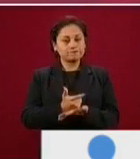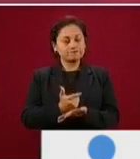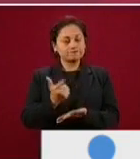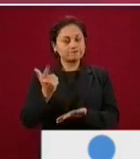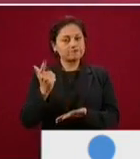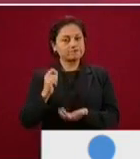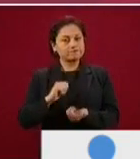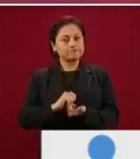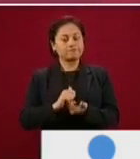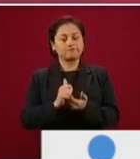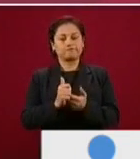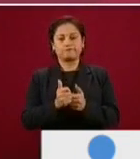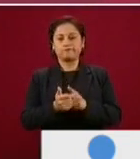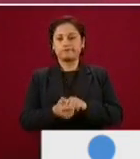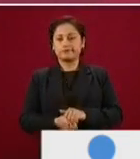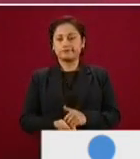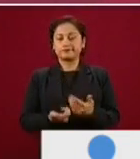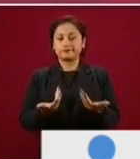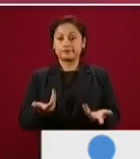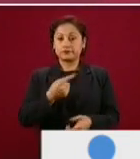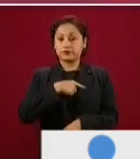normal, ¿sí? De lo